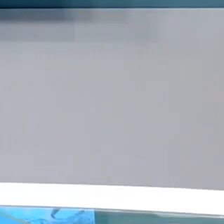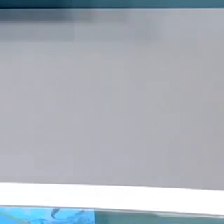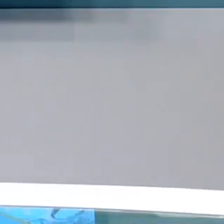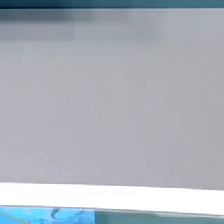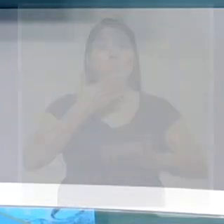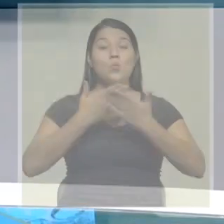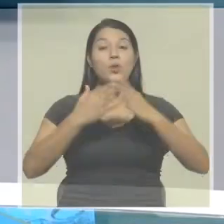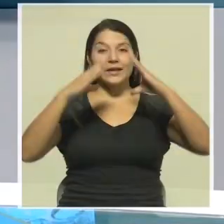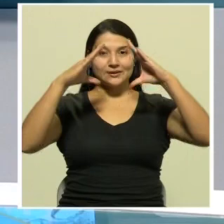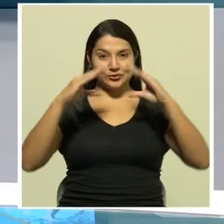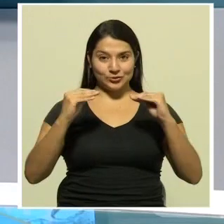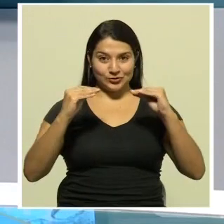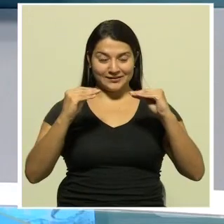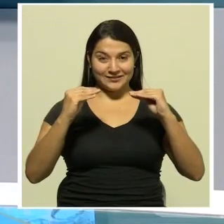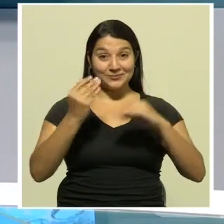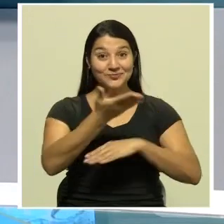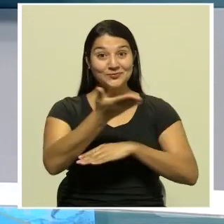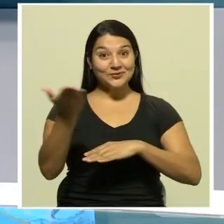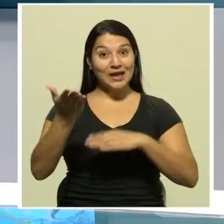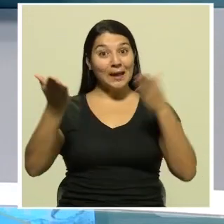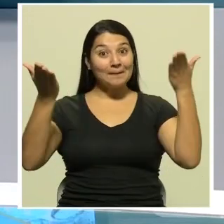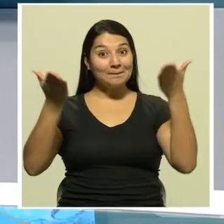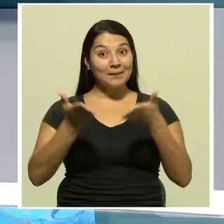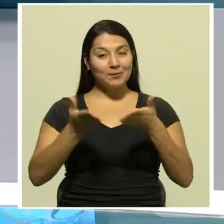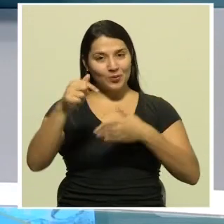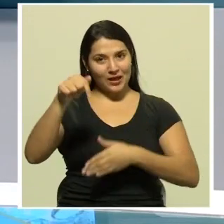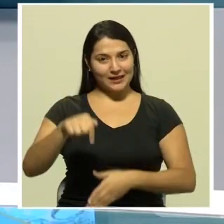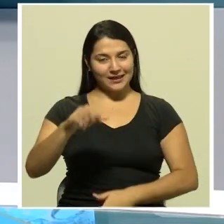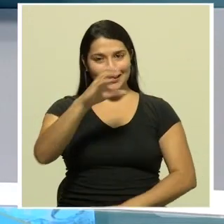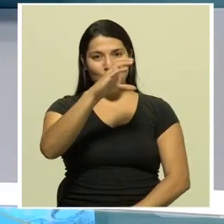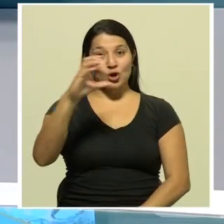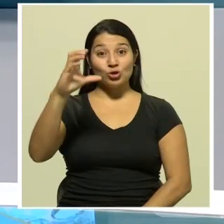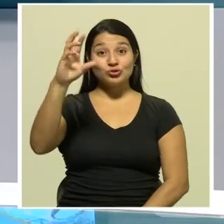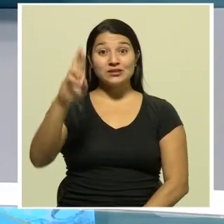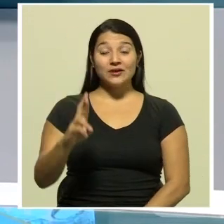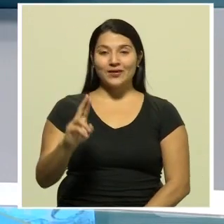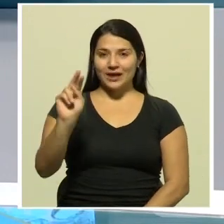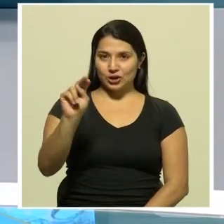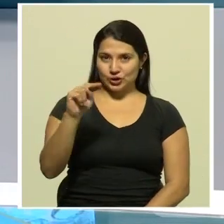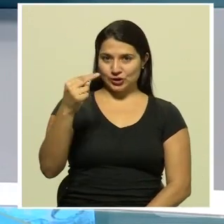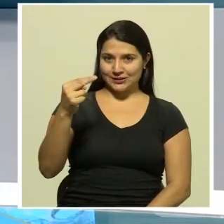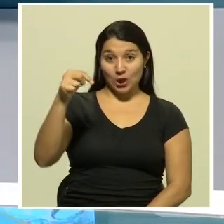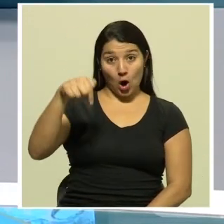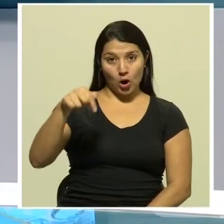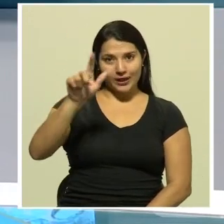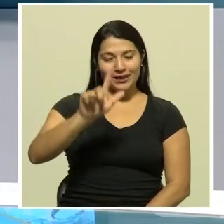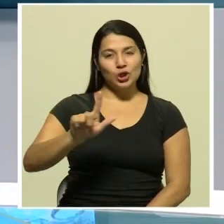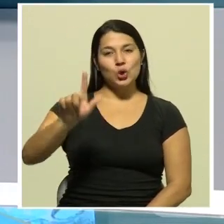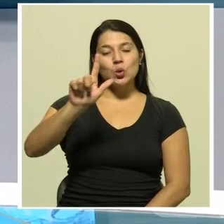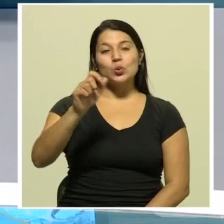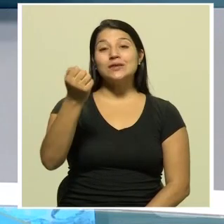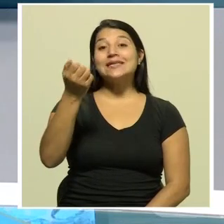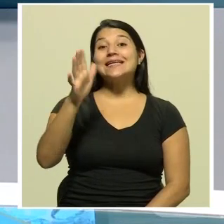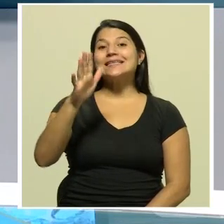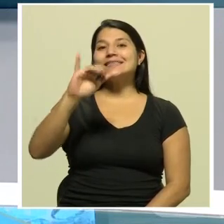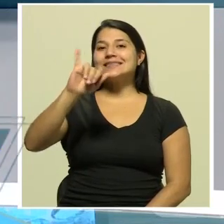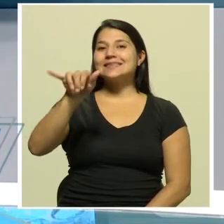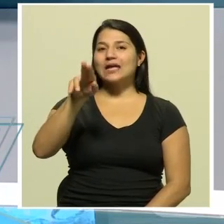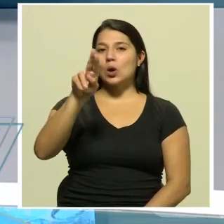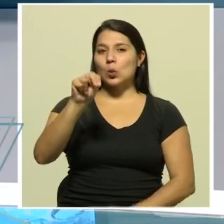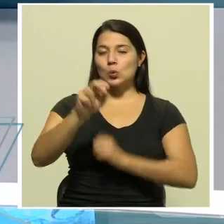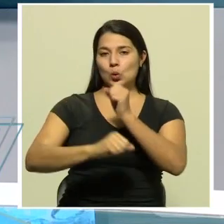Buenas noches, bienvenidos a la edición estelar de Costa Rica Noticias de este lunes 15 de junio del